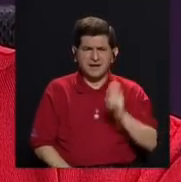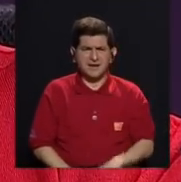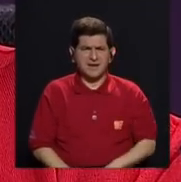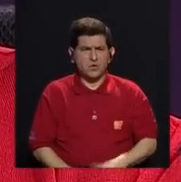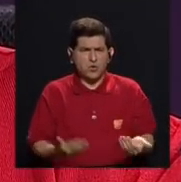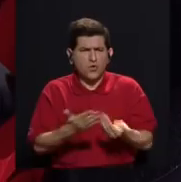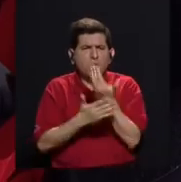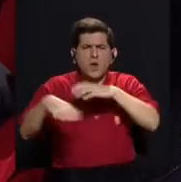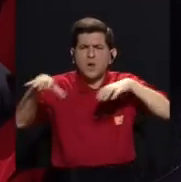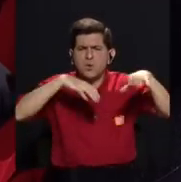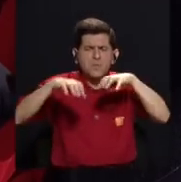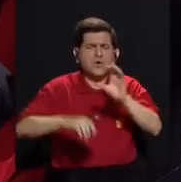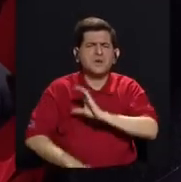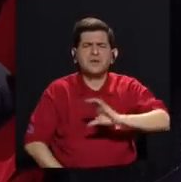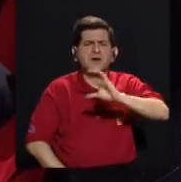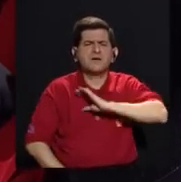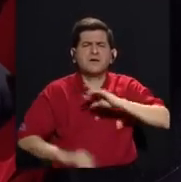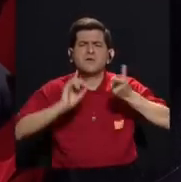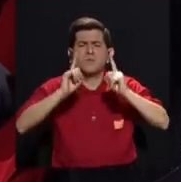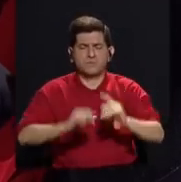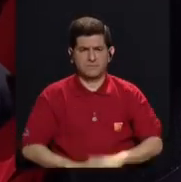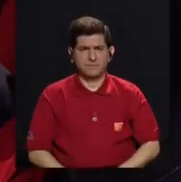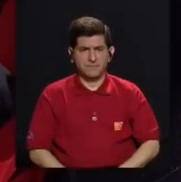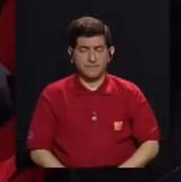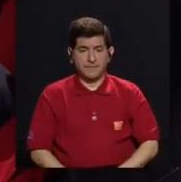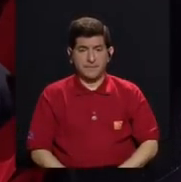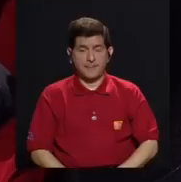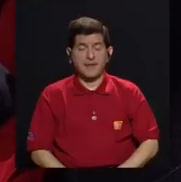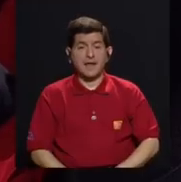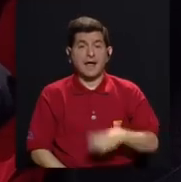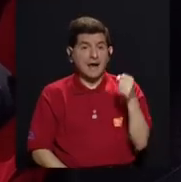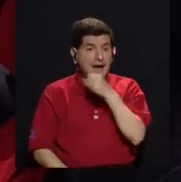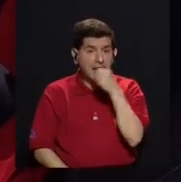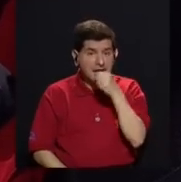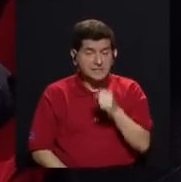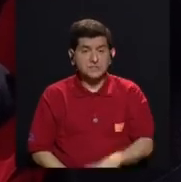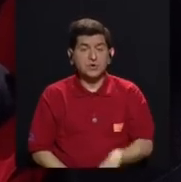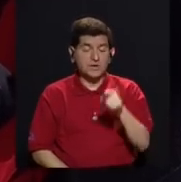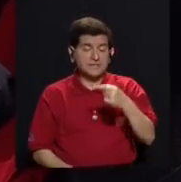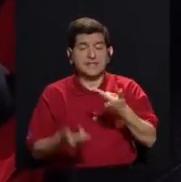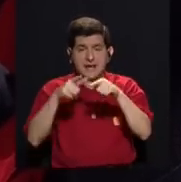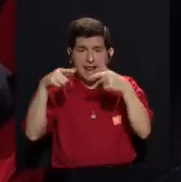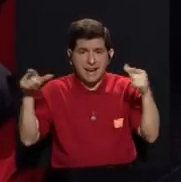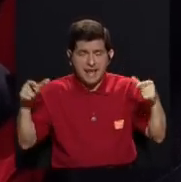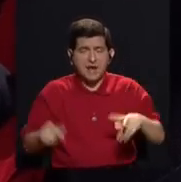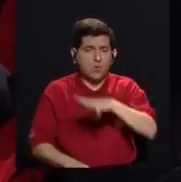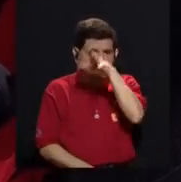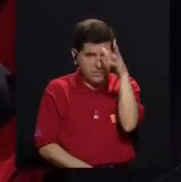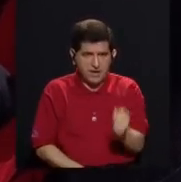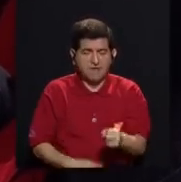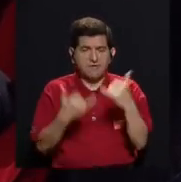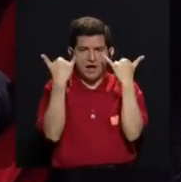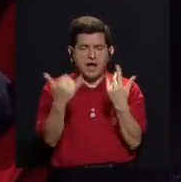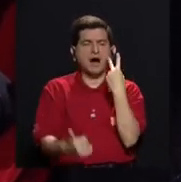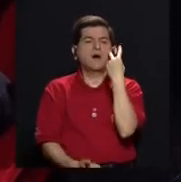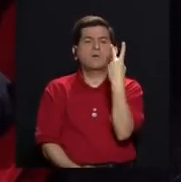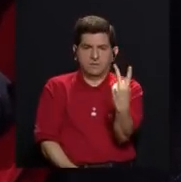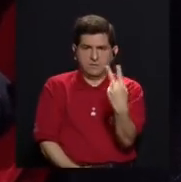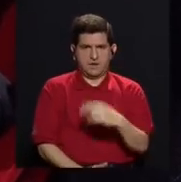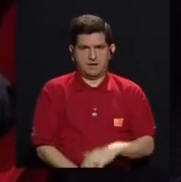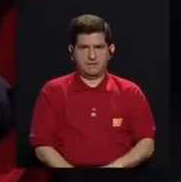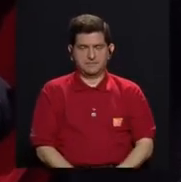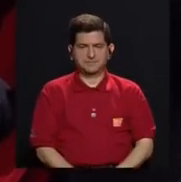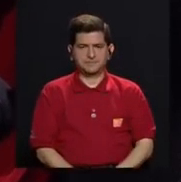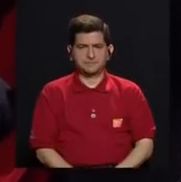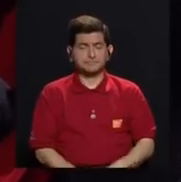bueno la bomba muchas de las letras de las canciones eran vocablos africanos y la bomba que estamos viendo ahora